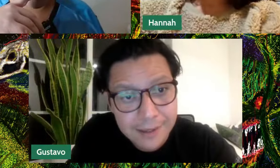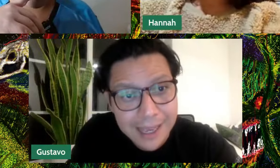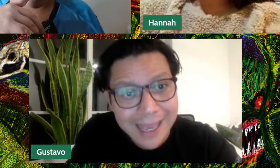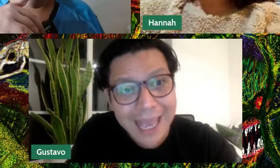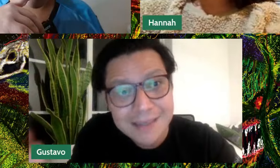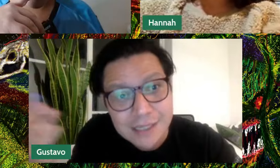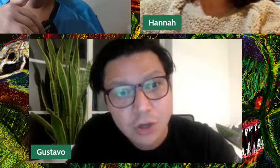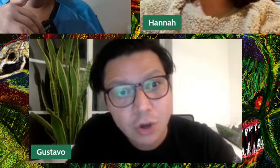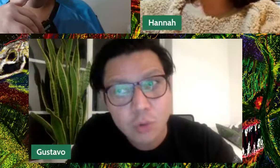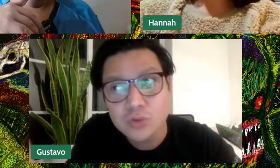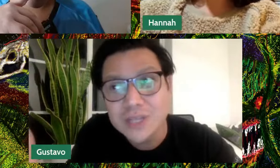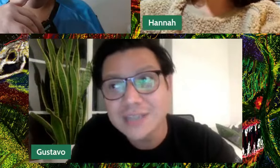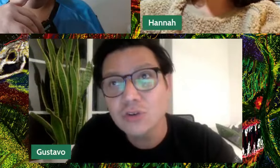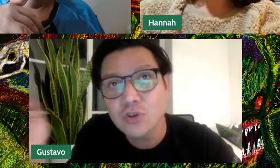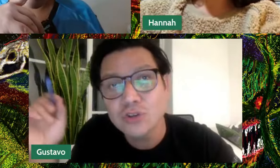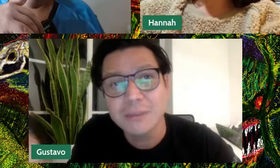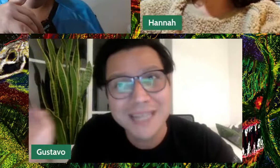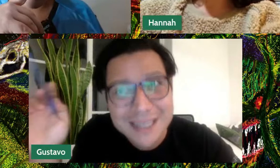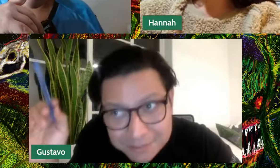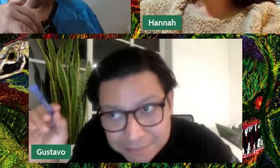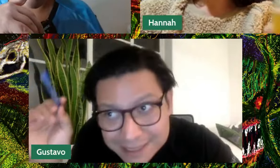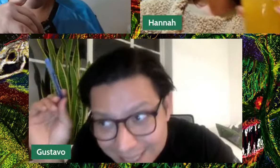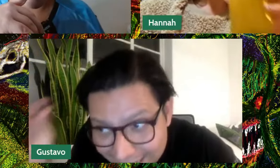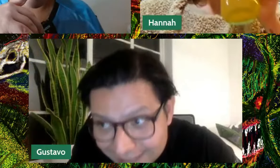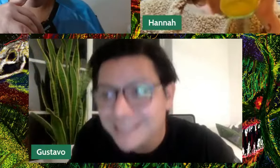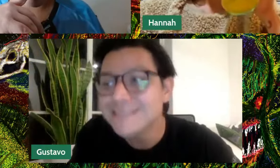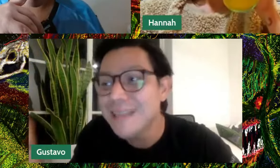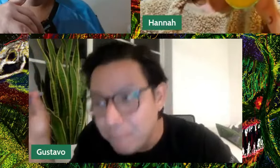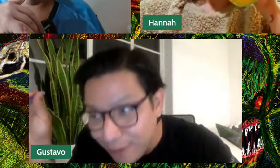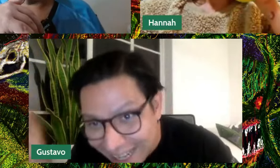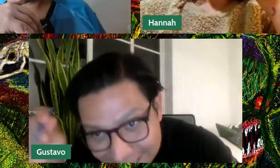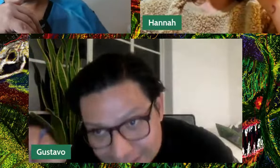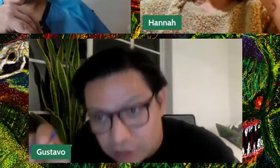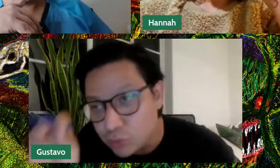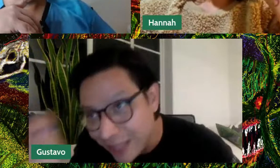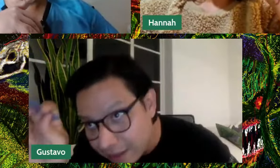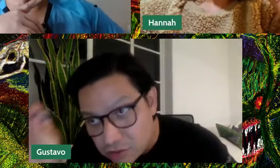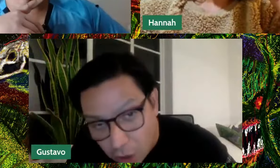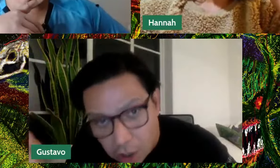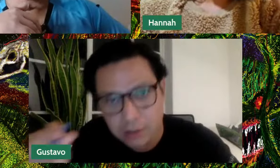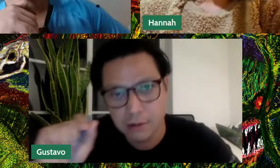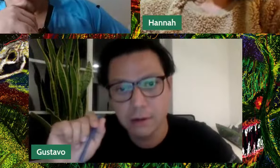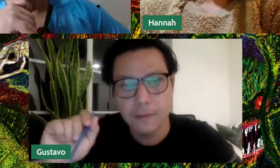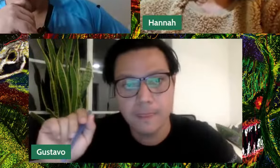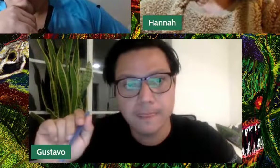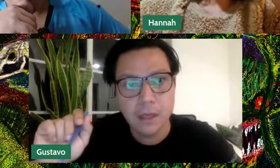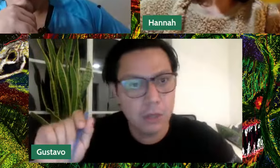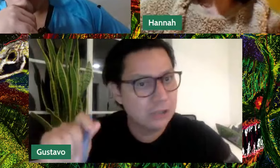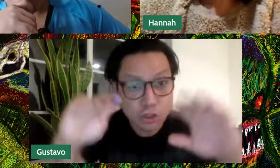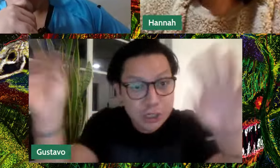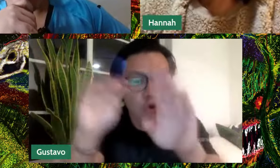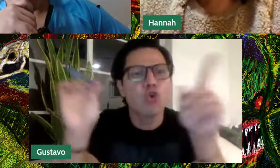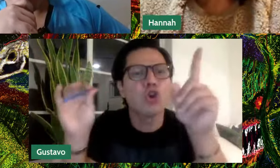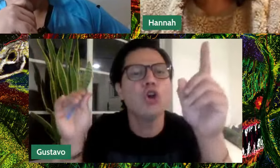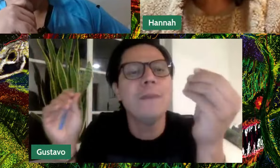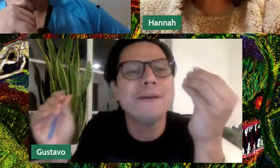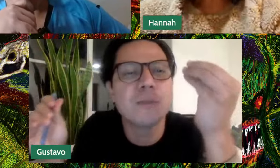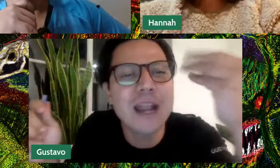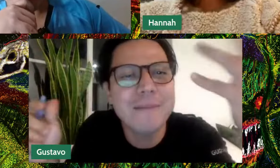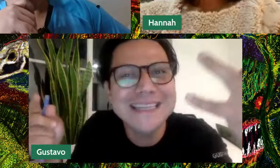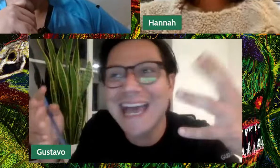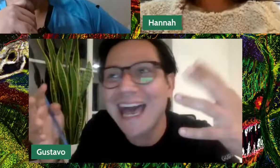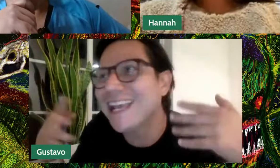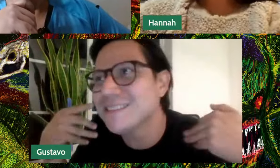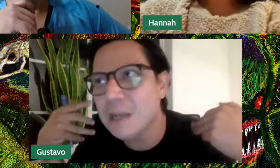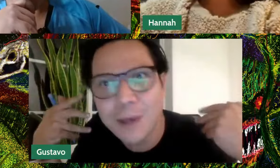Jinping, hey, señor, ustedes son los contaminantes más grandes del planeta, ustedes son? Eso no se le ocurrió, no le pasó